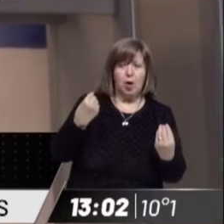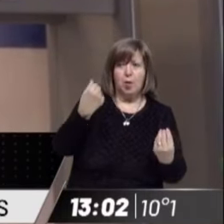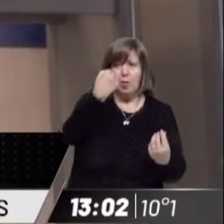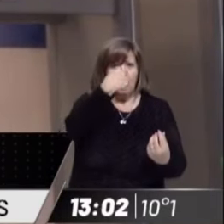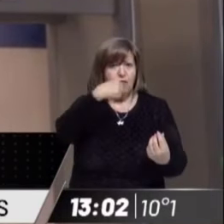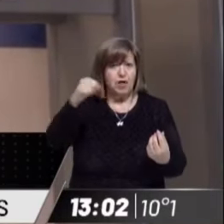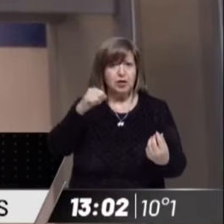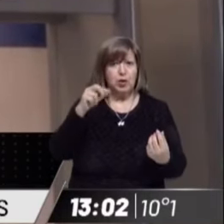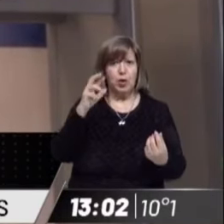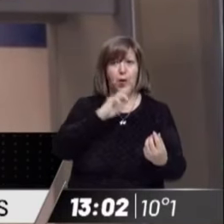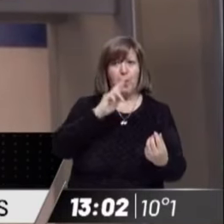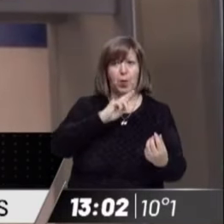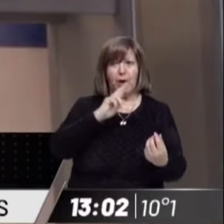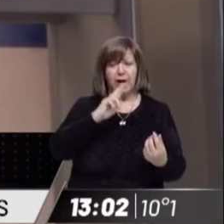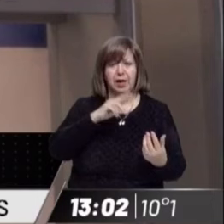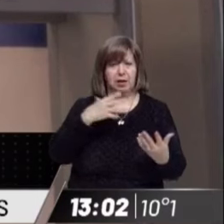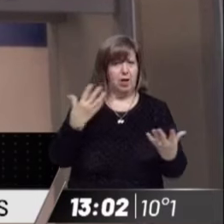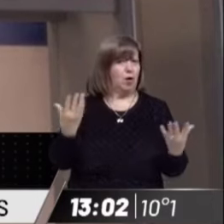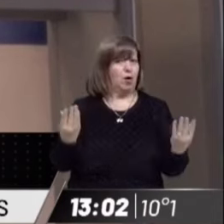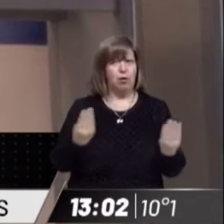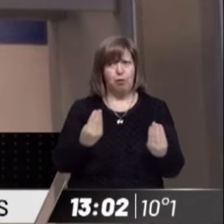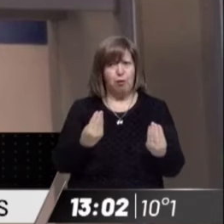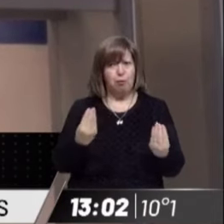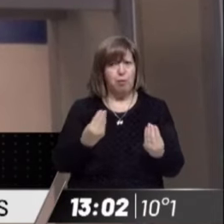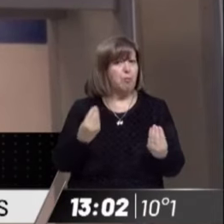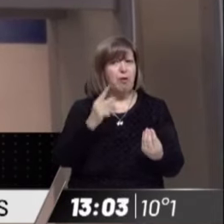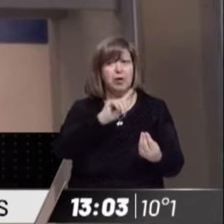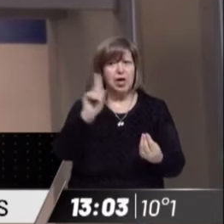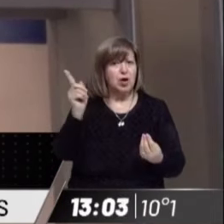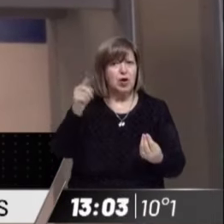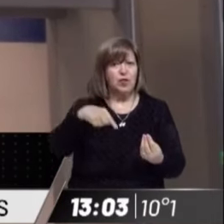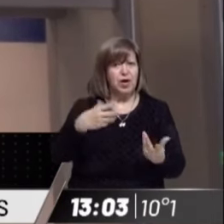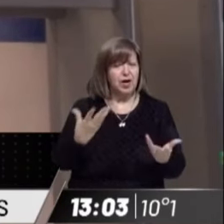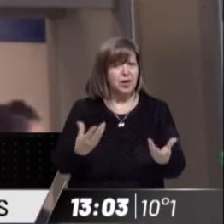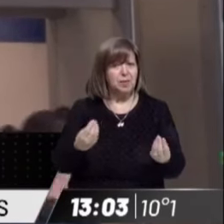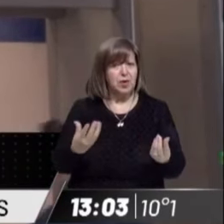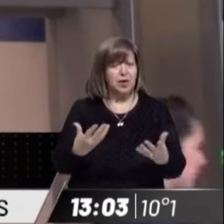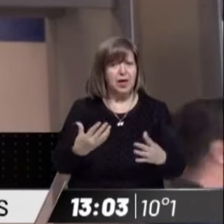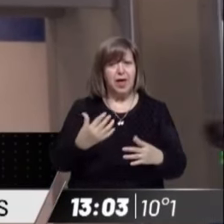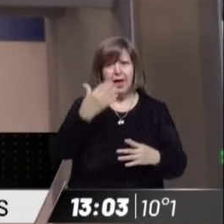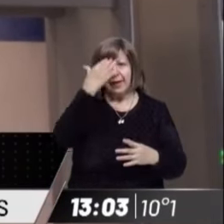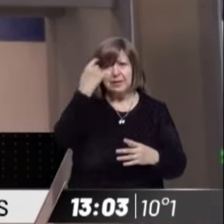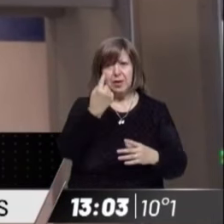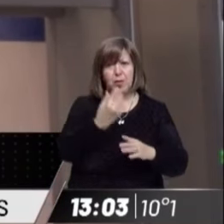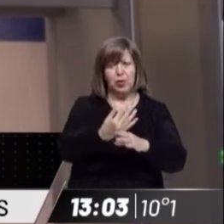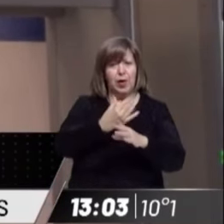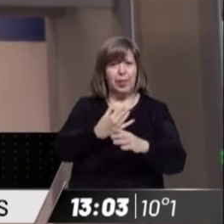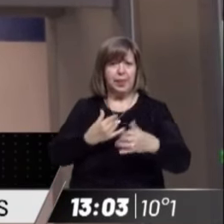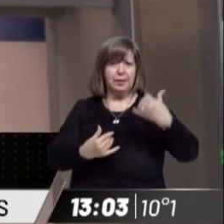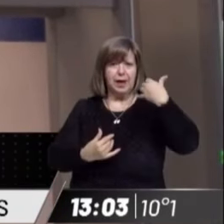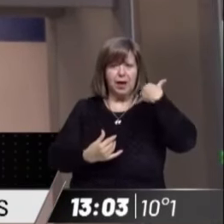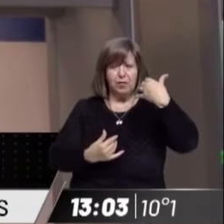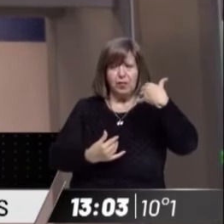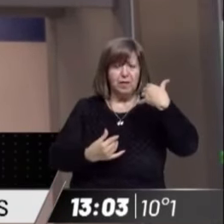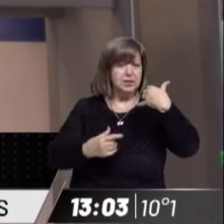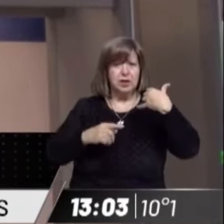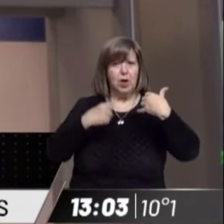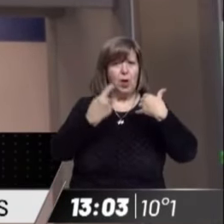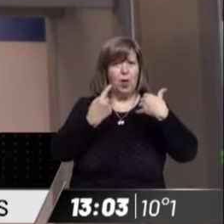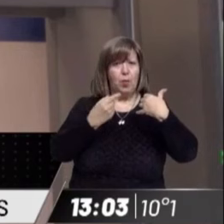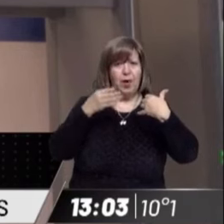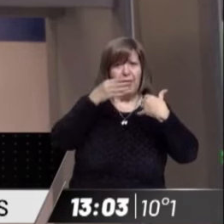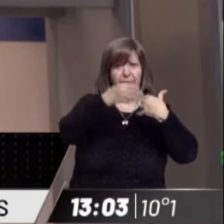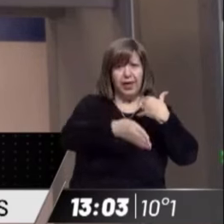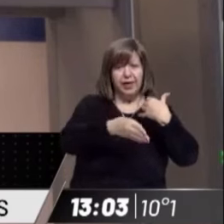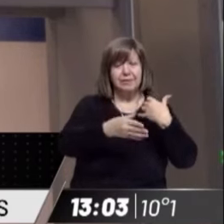denunciante al examen, a la audiencia que tenían, avisando 15 minutos antes por teléfono. Ellos